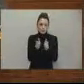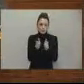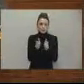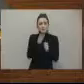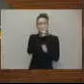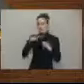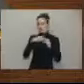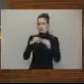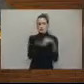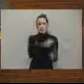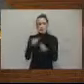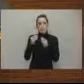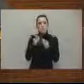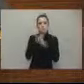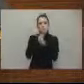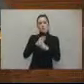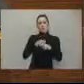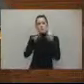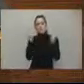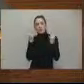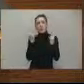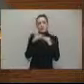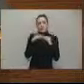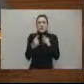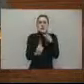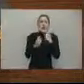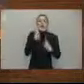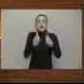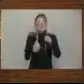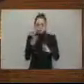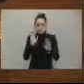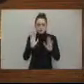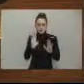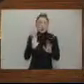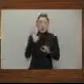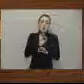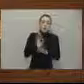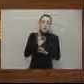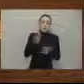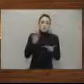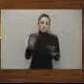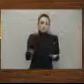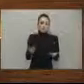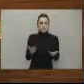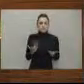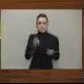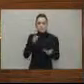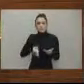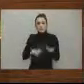usuarios del transporte público que lo utilizan de manera esporádica o los que pueden llegar a verse